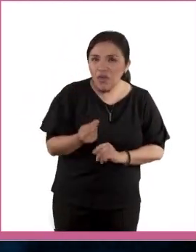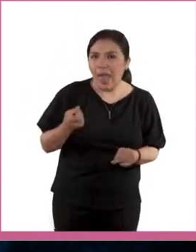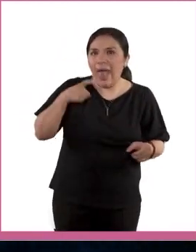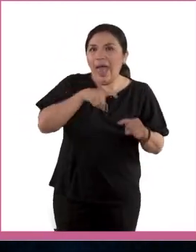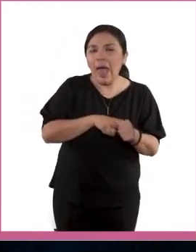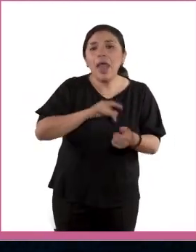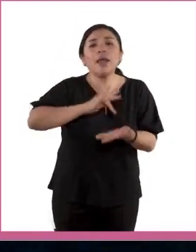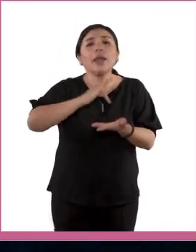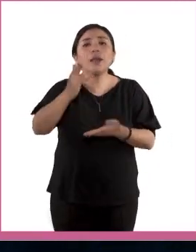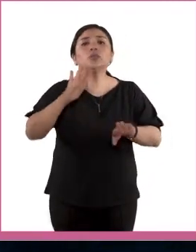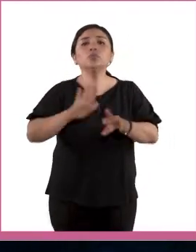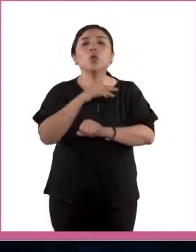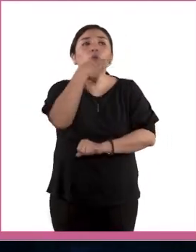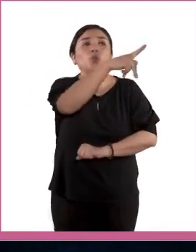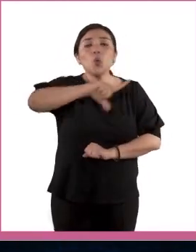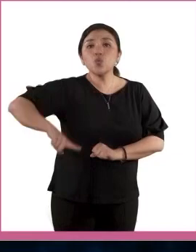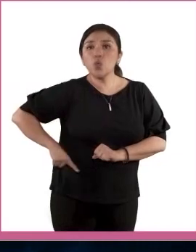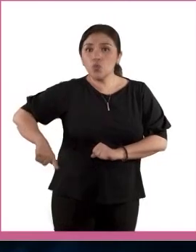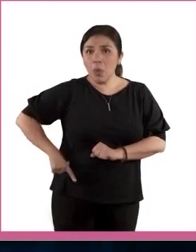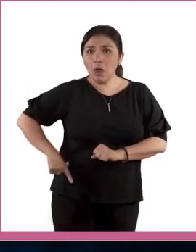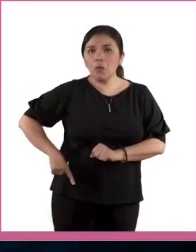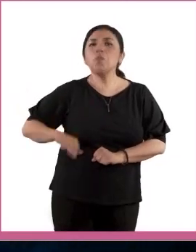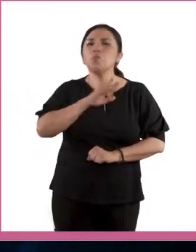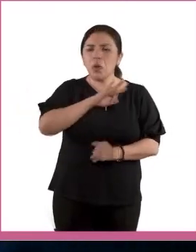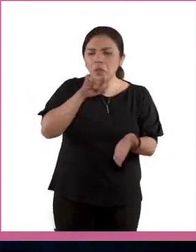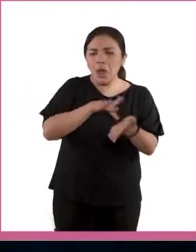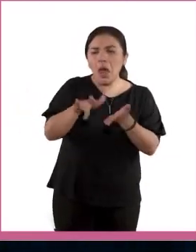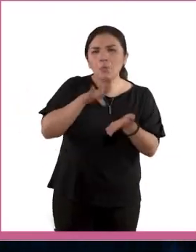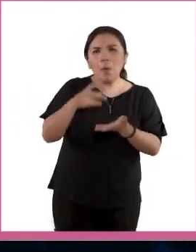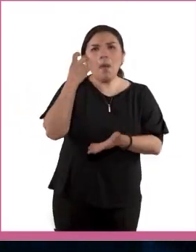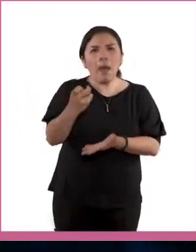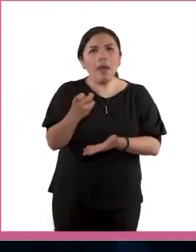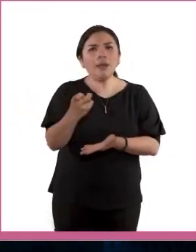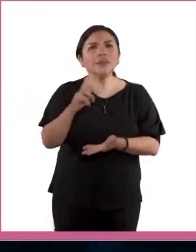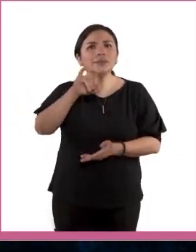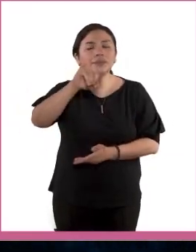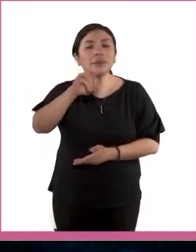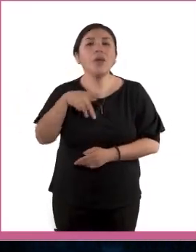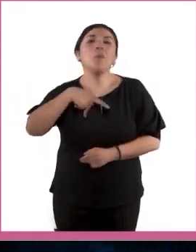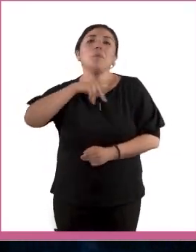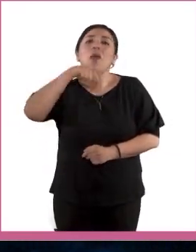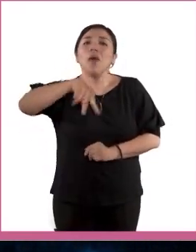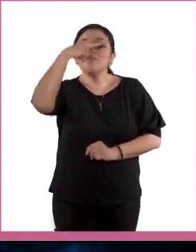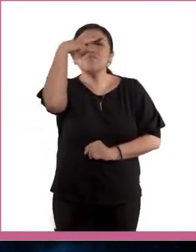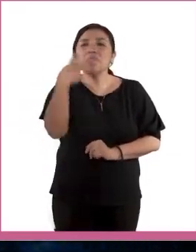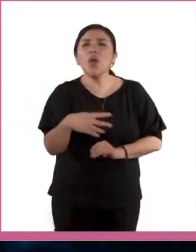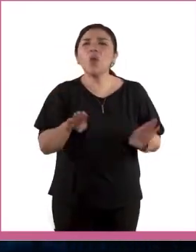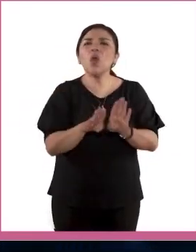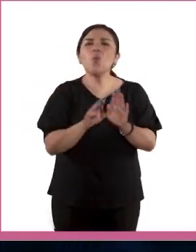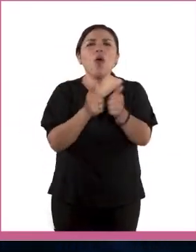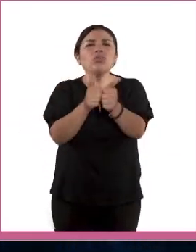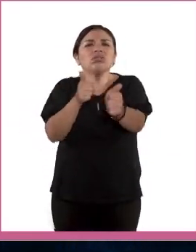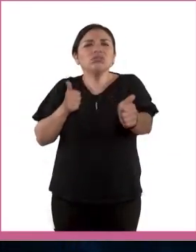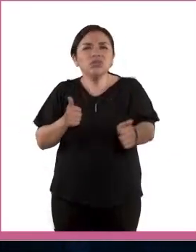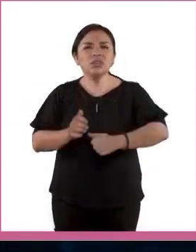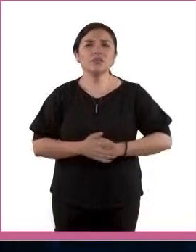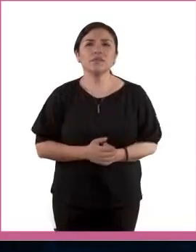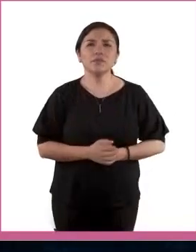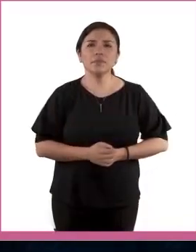tecnología, gracias a que sus propios gobiernos apoyan más esa parte. En cambio, en México se quedó un poco